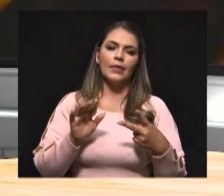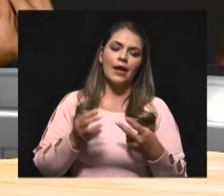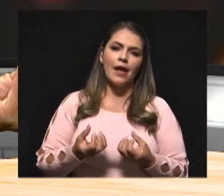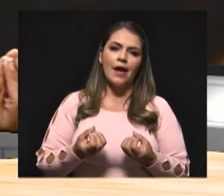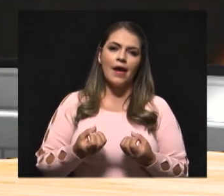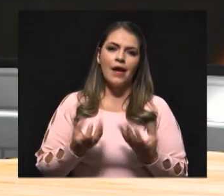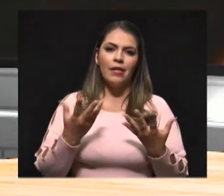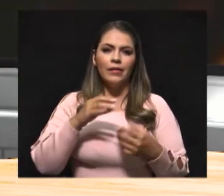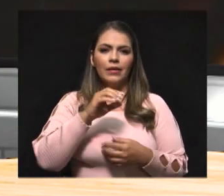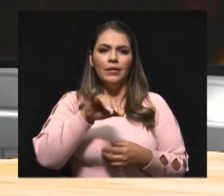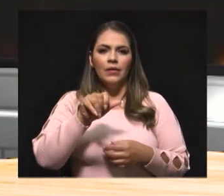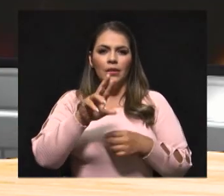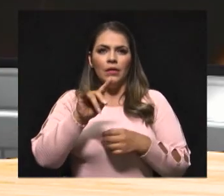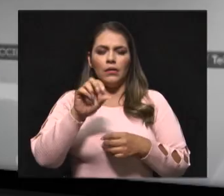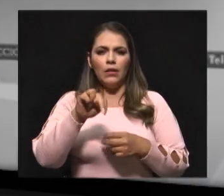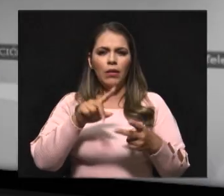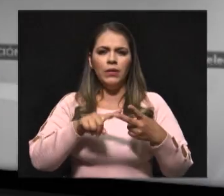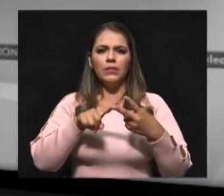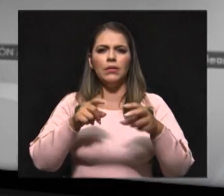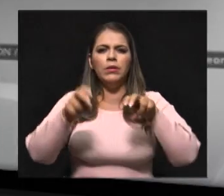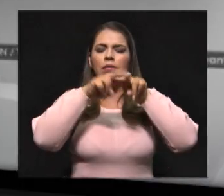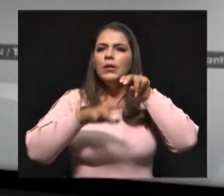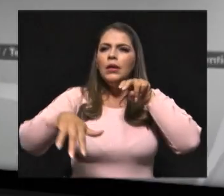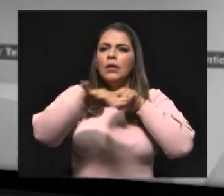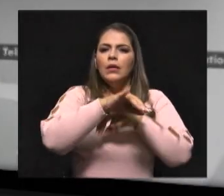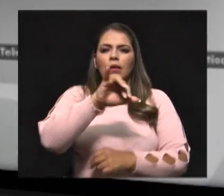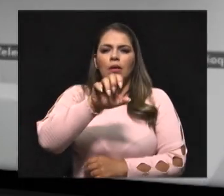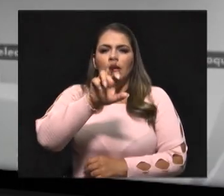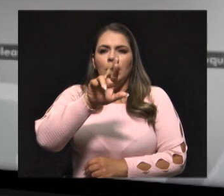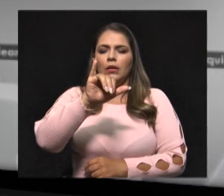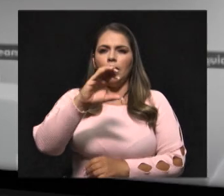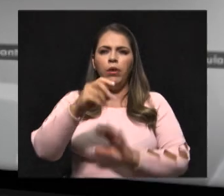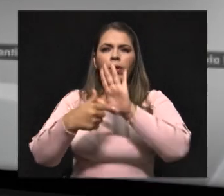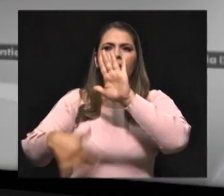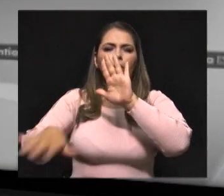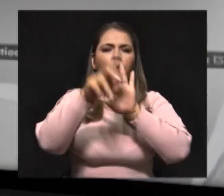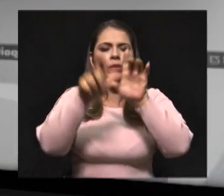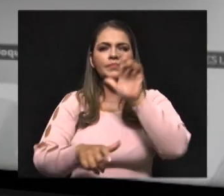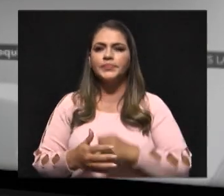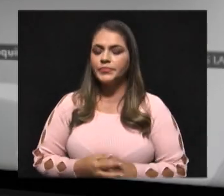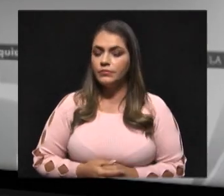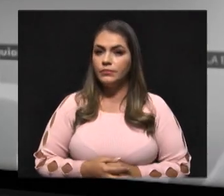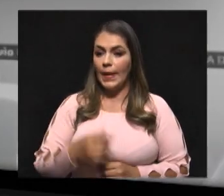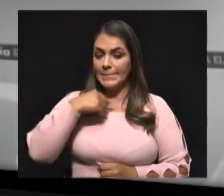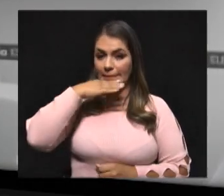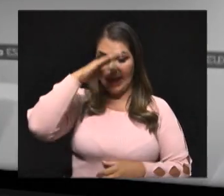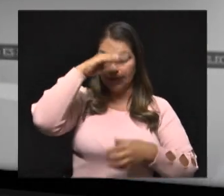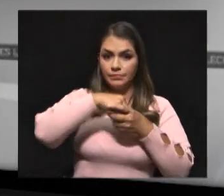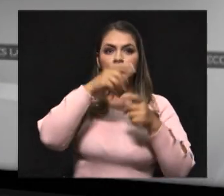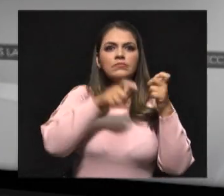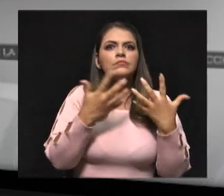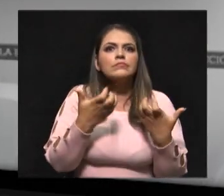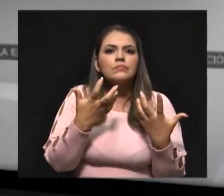cafetera la ciudad no dejarle ayer comprarte algo que viendo las cifras encontré que el destino preferido fuera de medellín de los